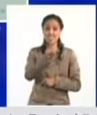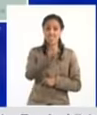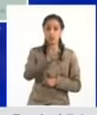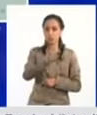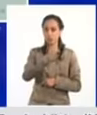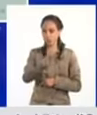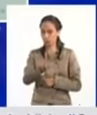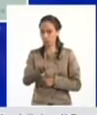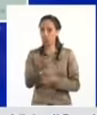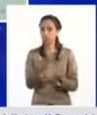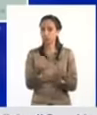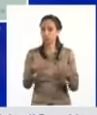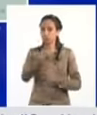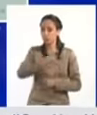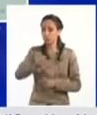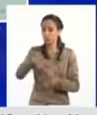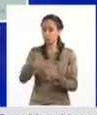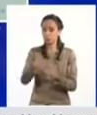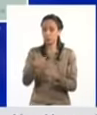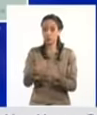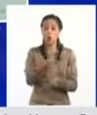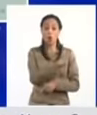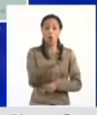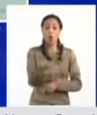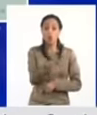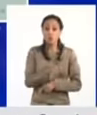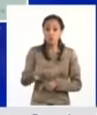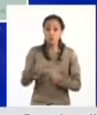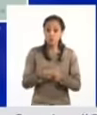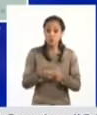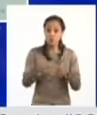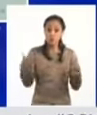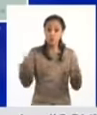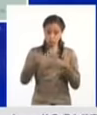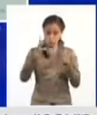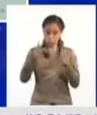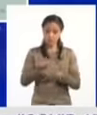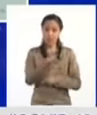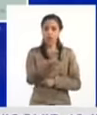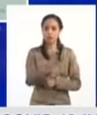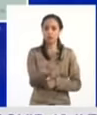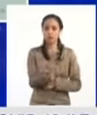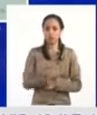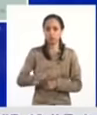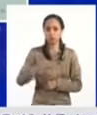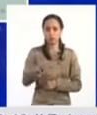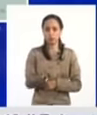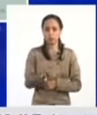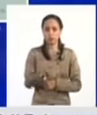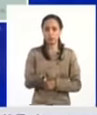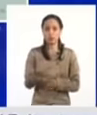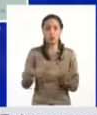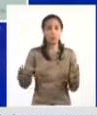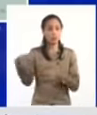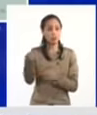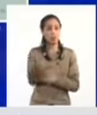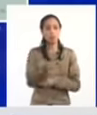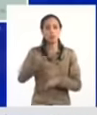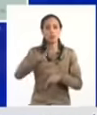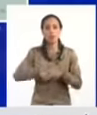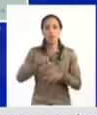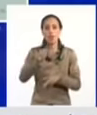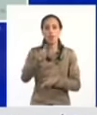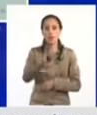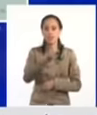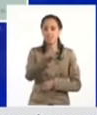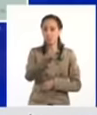Las cifras mayores en 11 de sus 14 municipios, las cifras mayores en el de Holguín con 114,